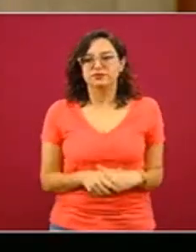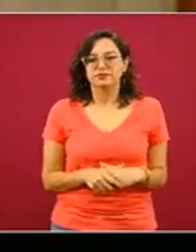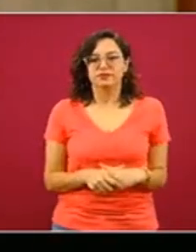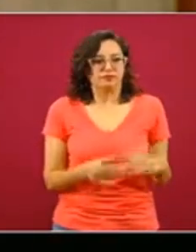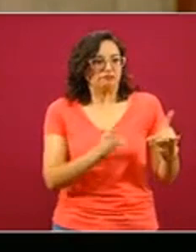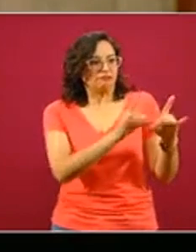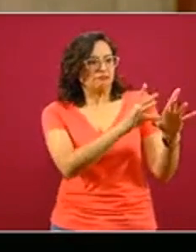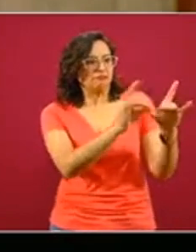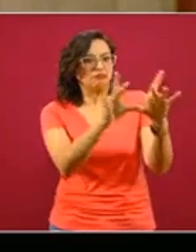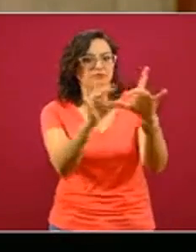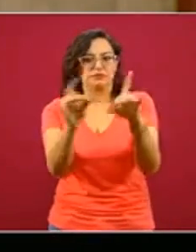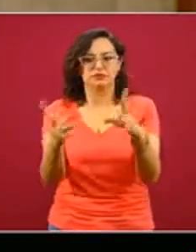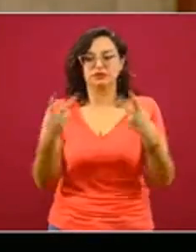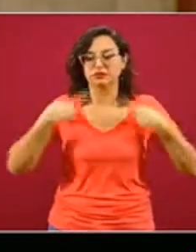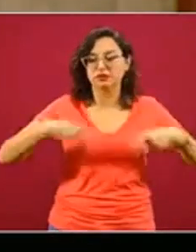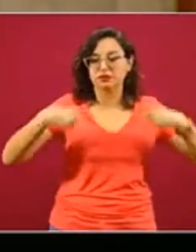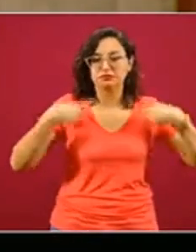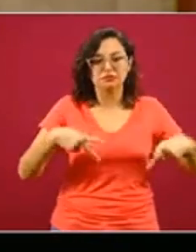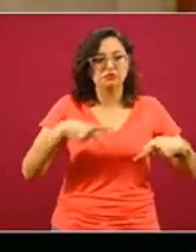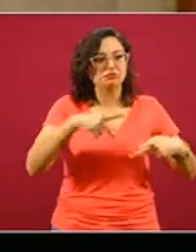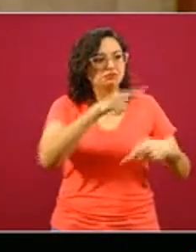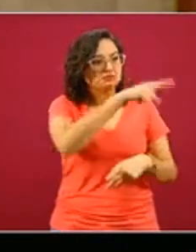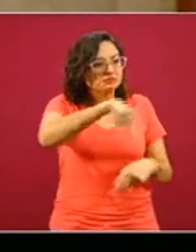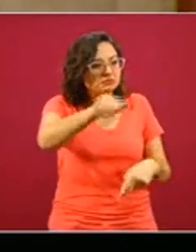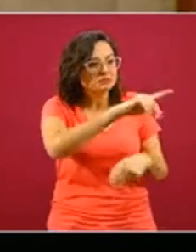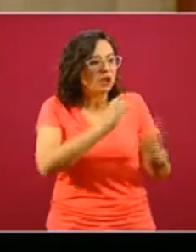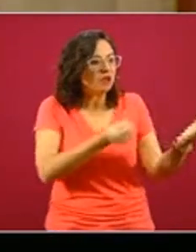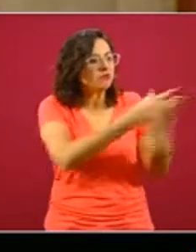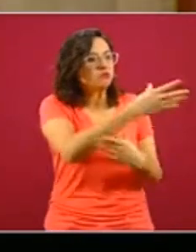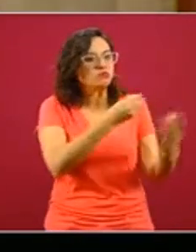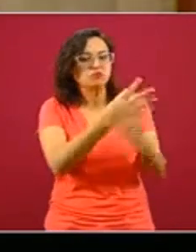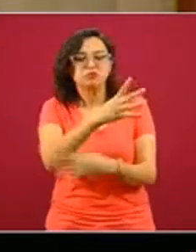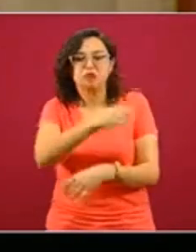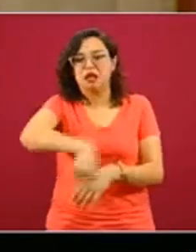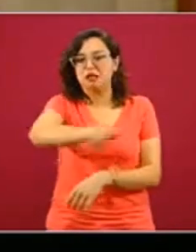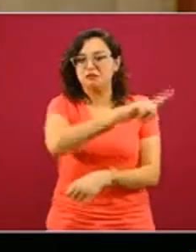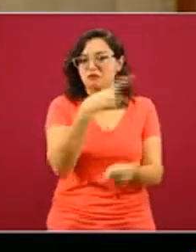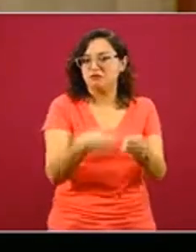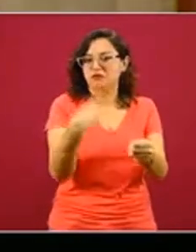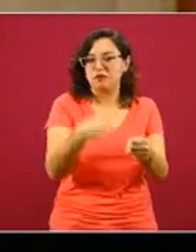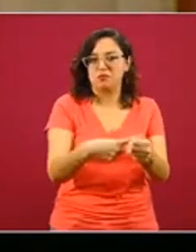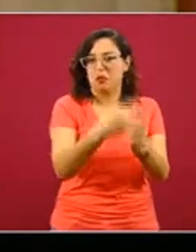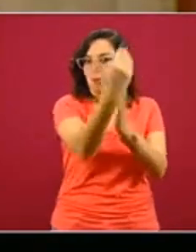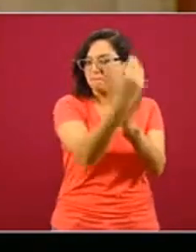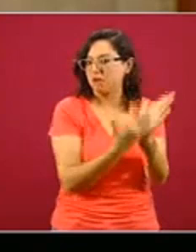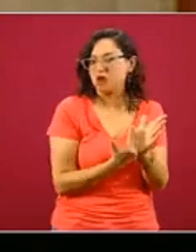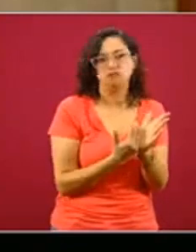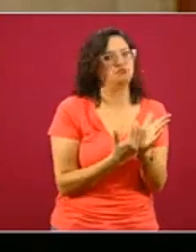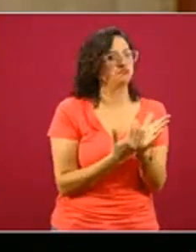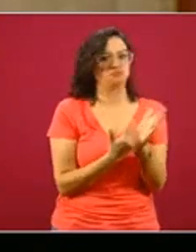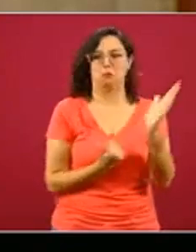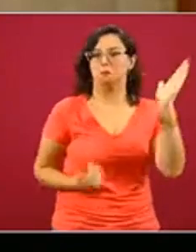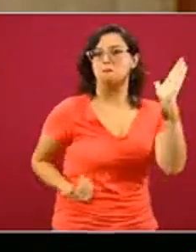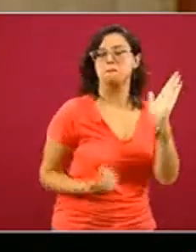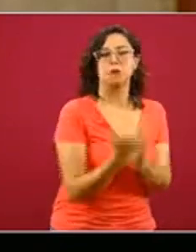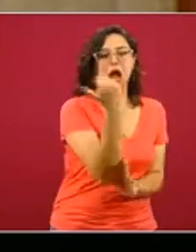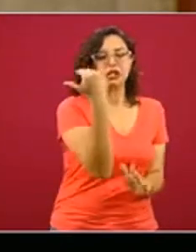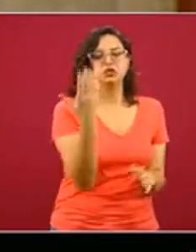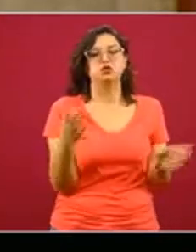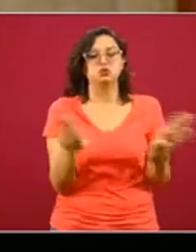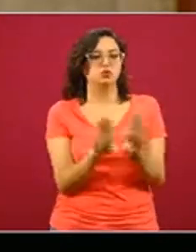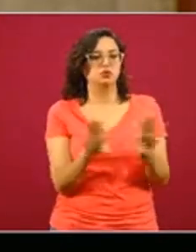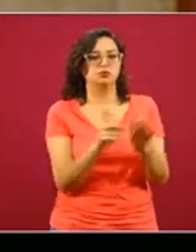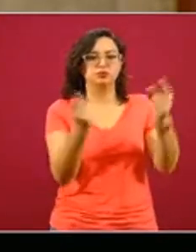en donde pues prácticamente son lugares en donde, de acuerdo a sus tendencias, pues no va hacia la baja, sino al contrario, va hacia arriba? Y la